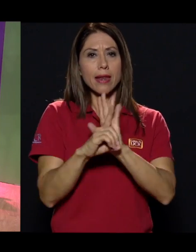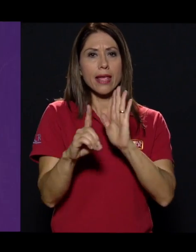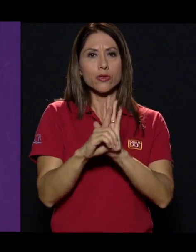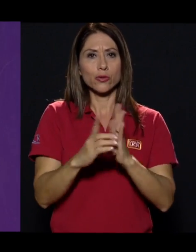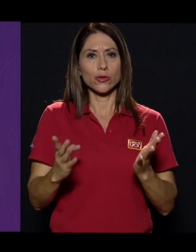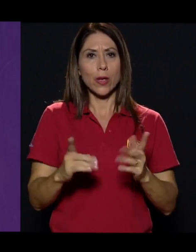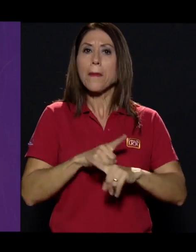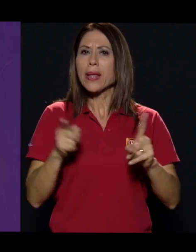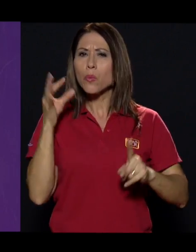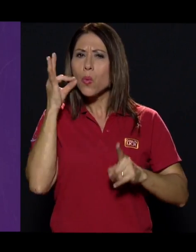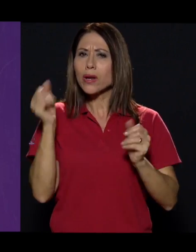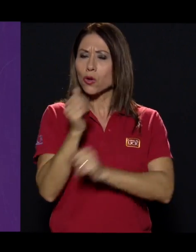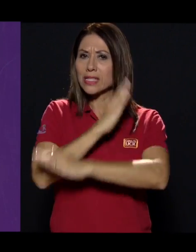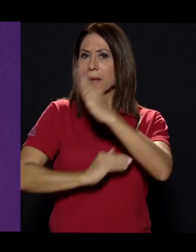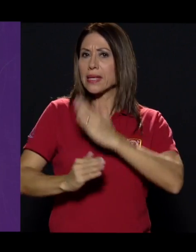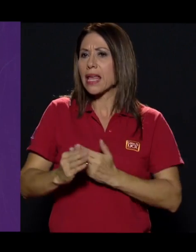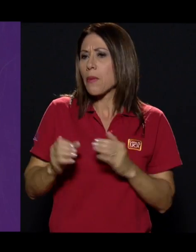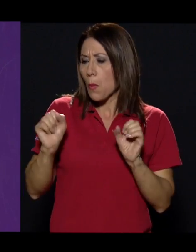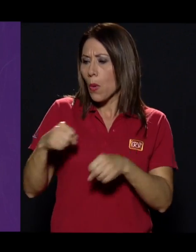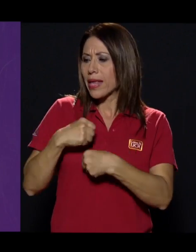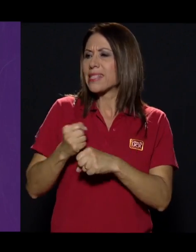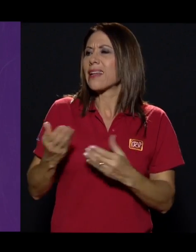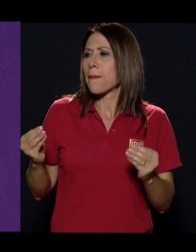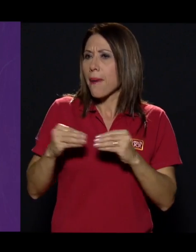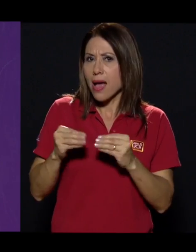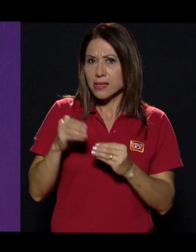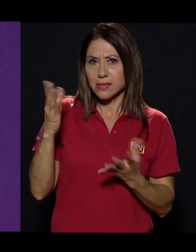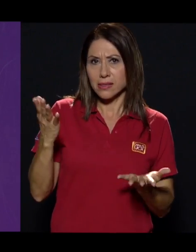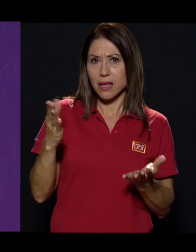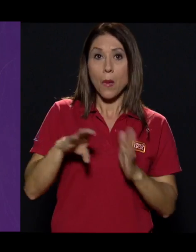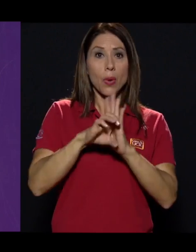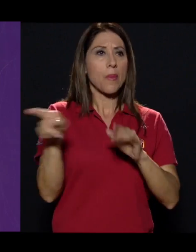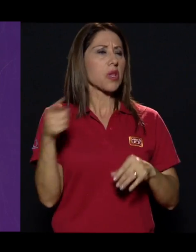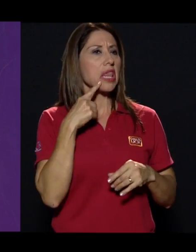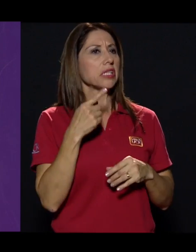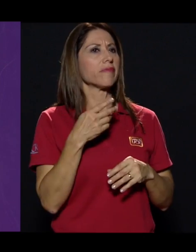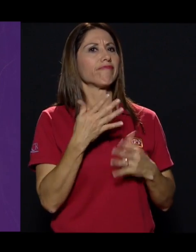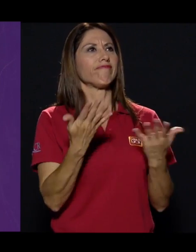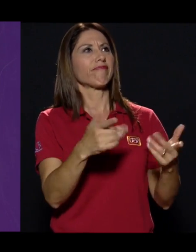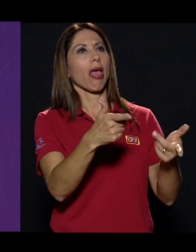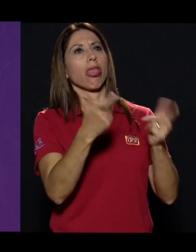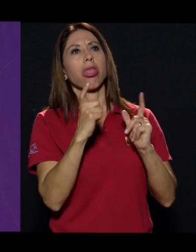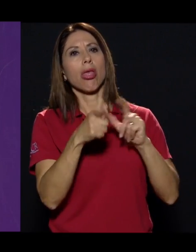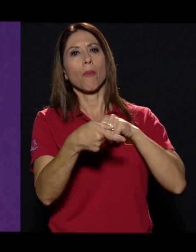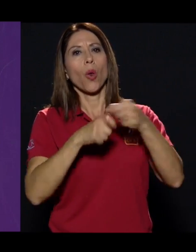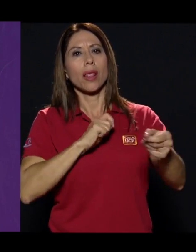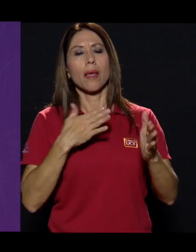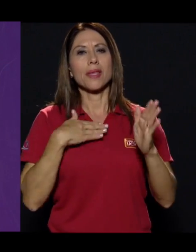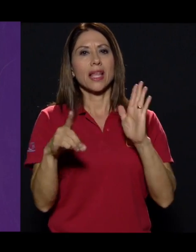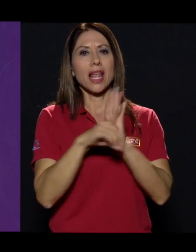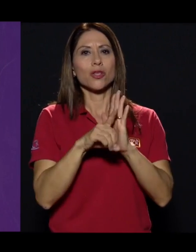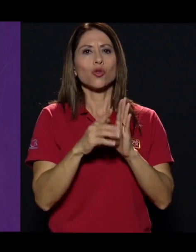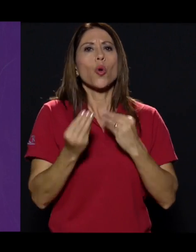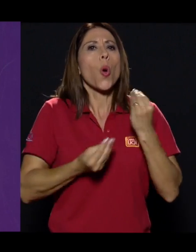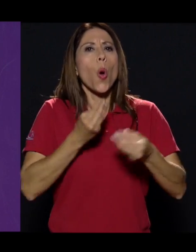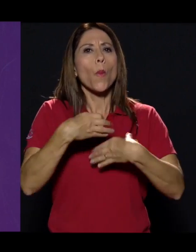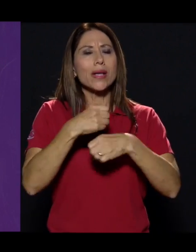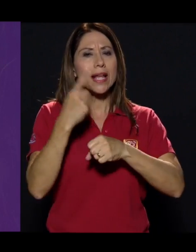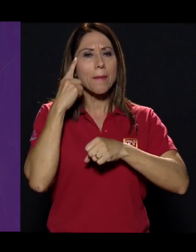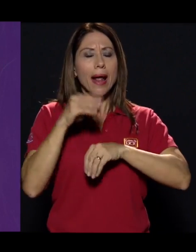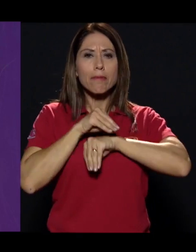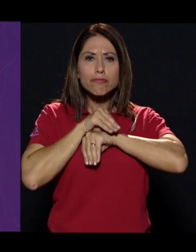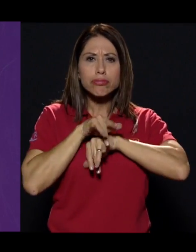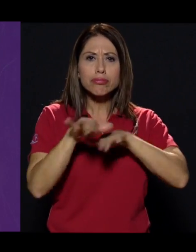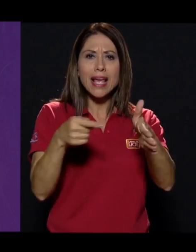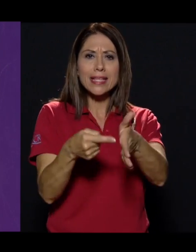derechos, pero ¿qué más podría hacer la mujer con discapacidad que dice, bueno, me siguen violentando mis derechos, ¿cómo aporto a que esa voz se masifique, verdad?